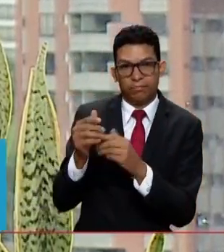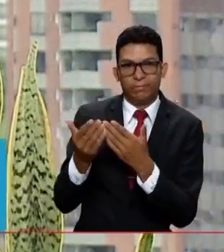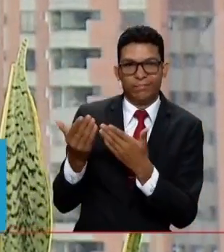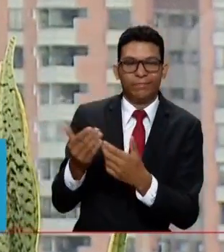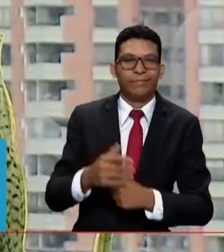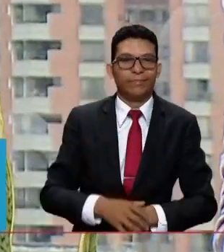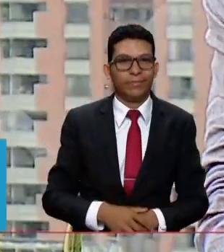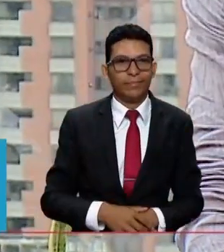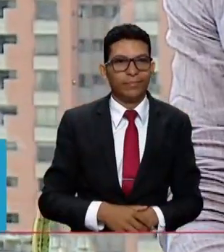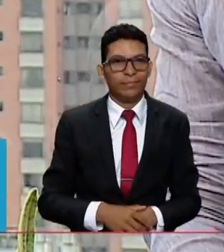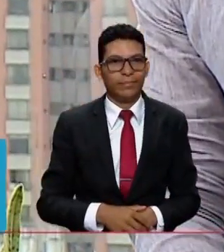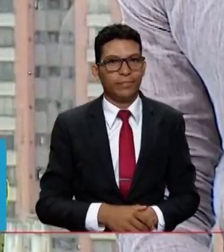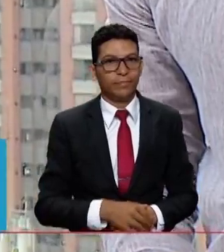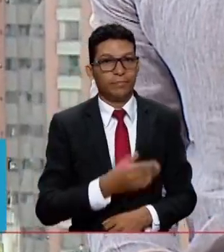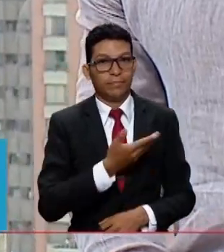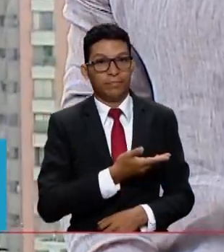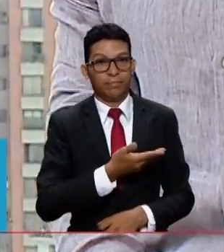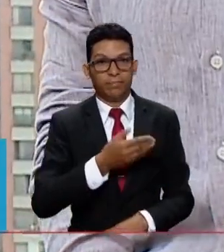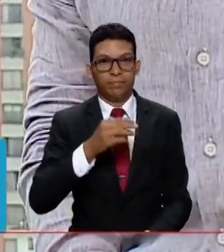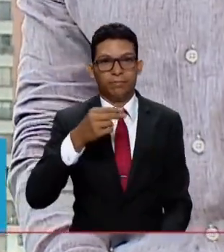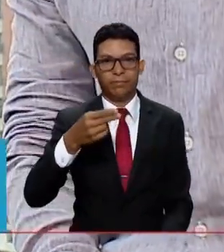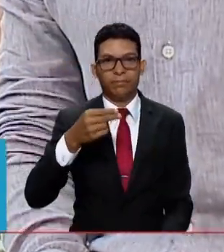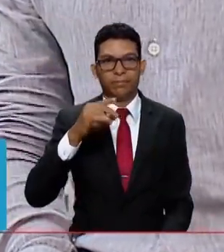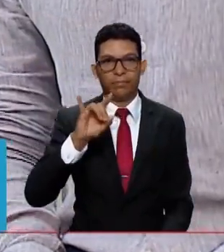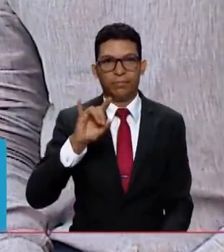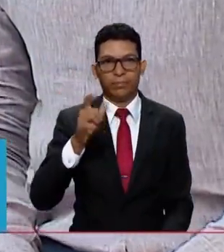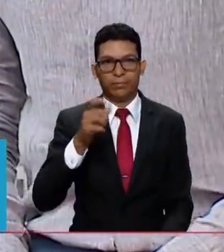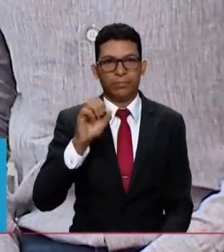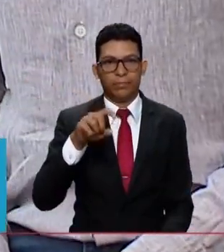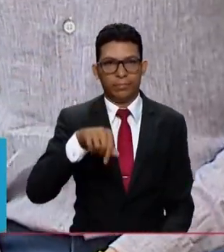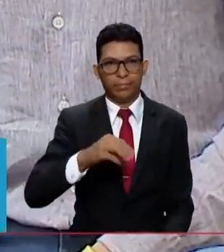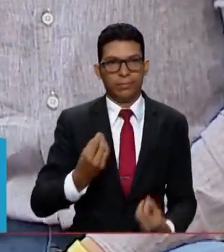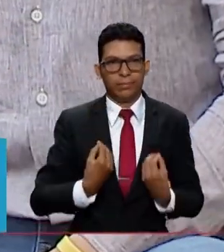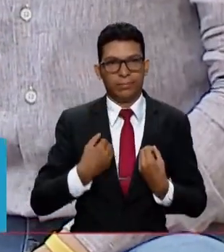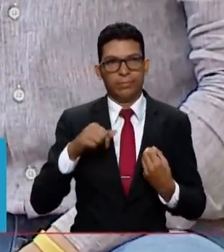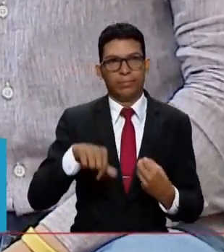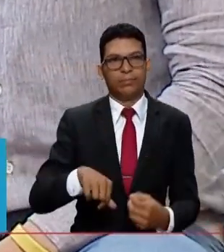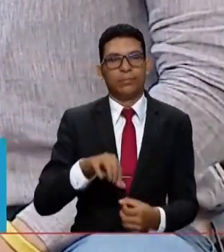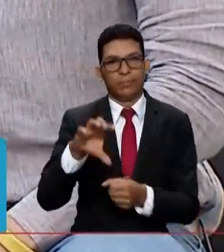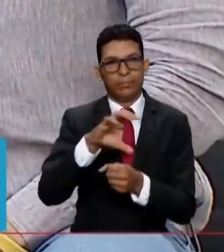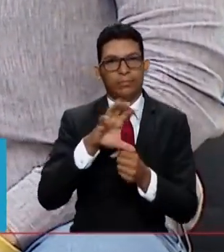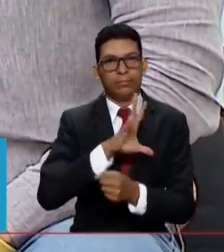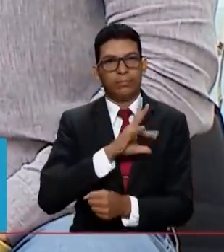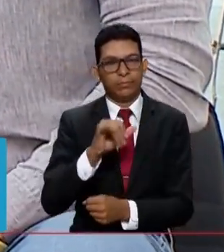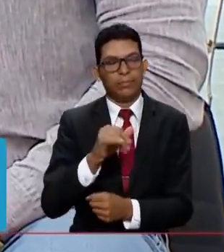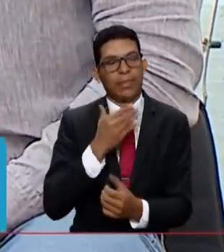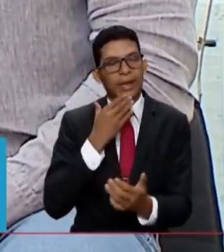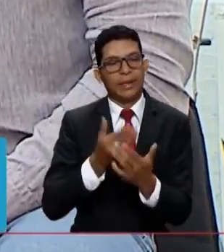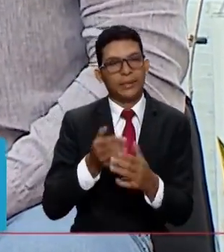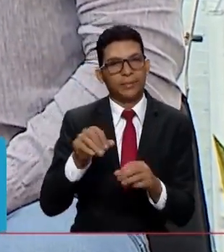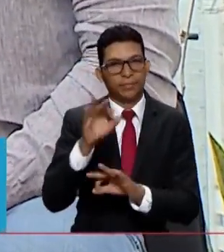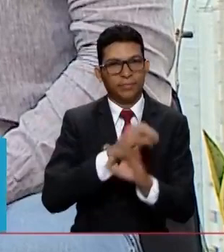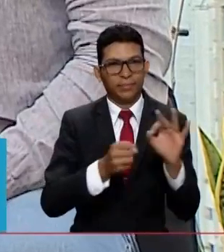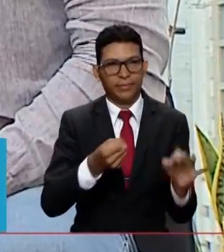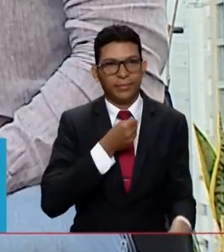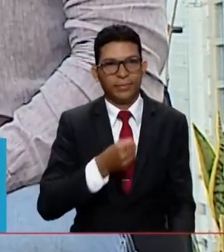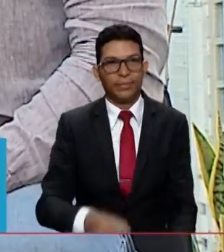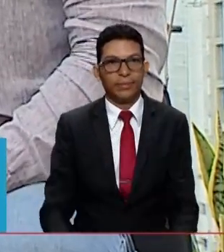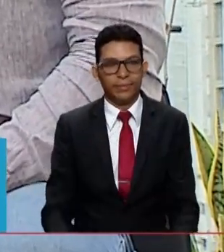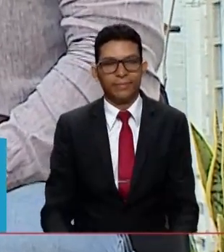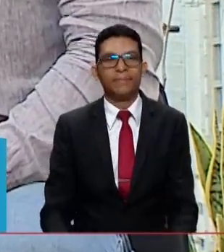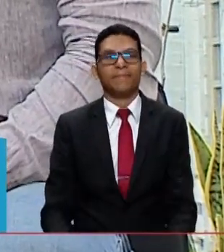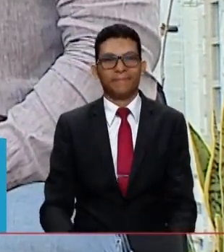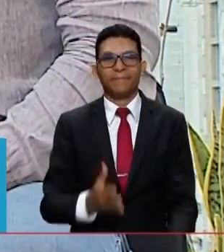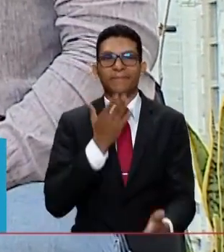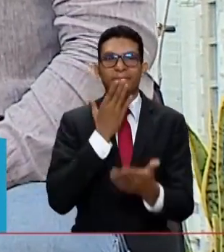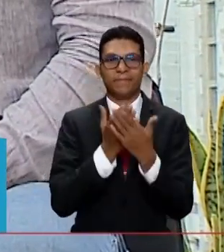invitado, Hugo Ruano. Él es economista de aquí de la ciudad de Cali. Hugo, gracias por estar con nosotros en Telepacífico Noticias. Angélica, muy buenos